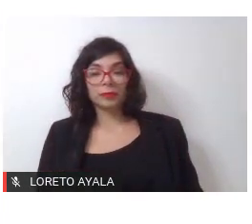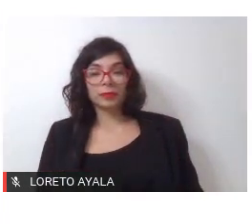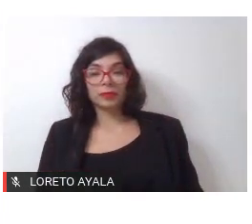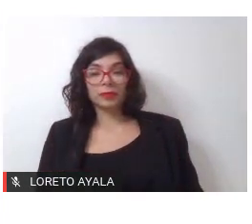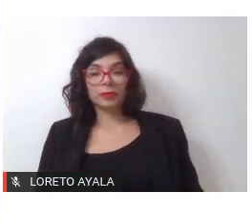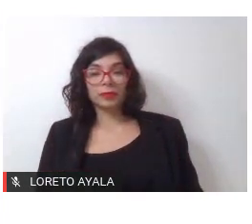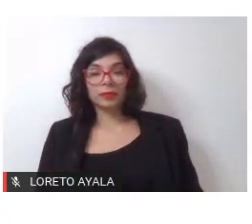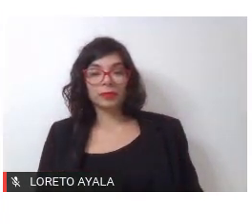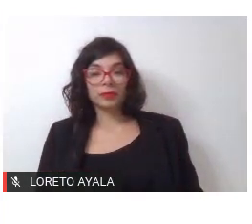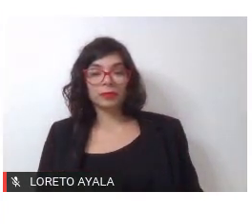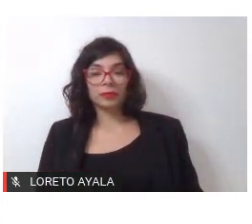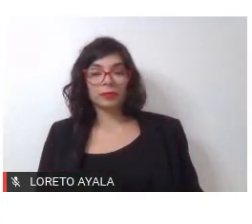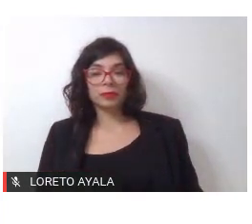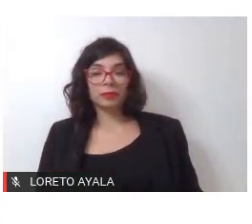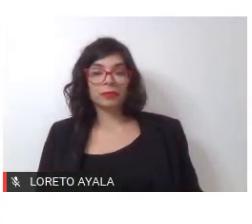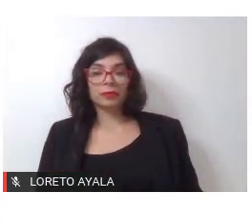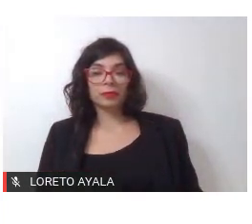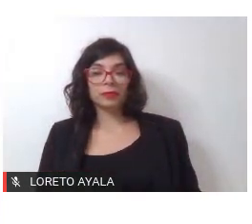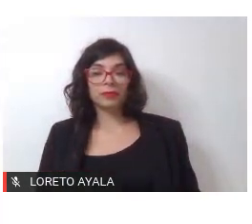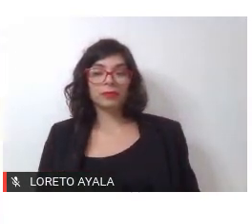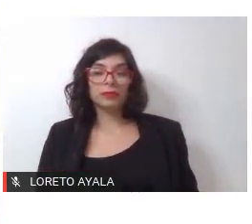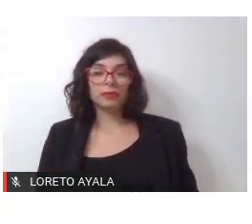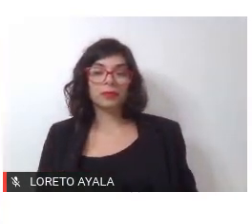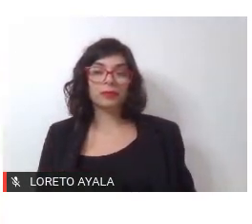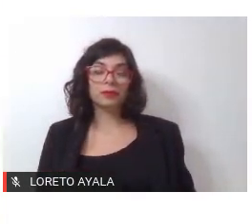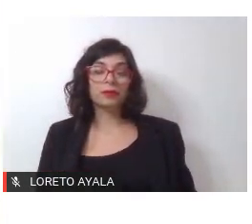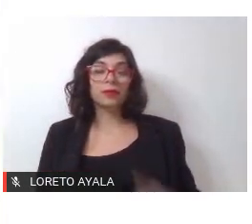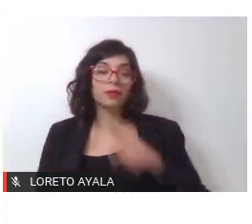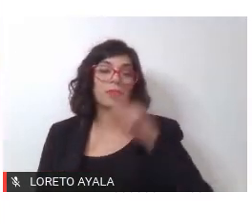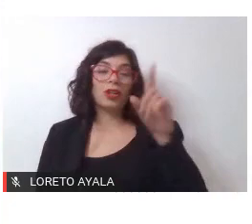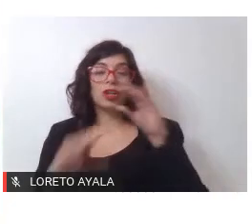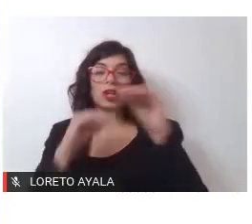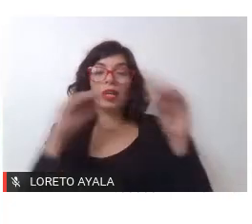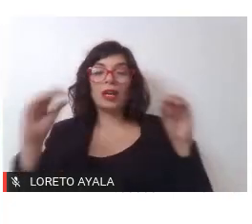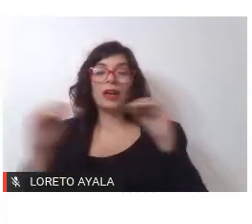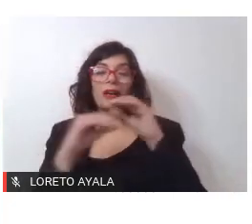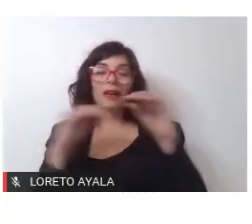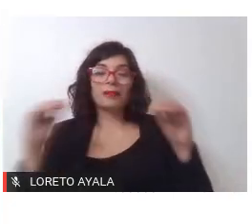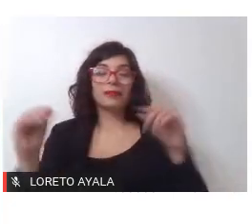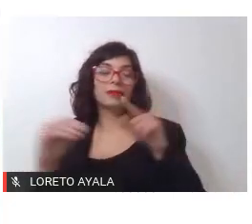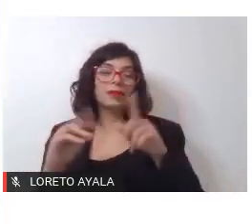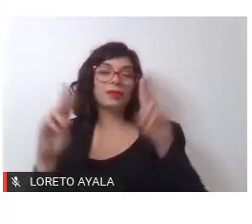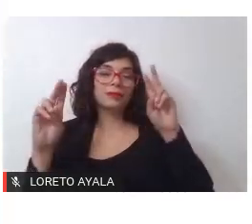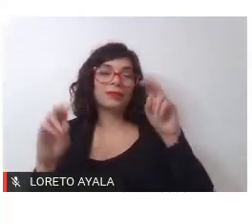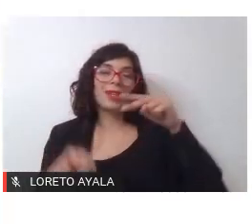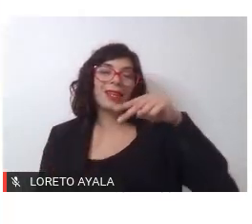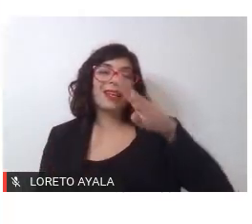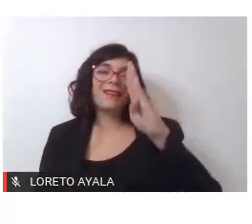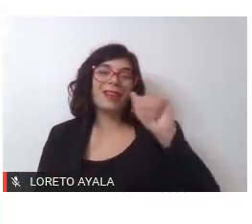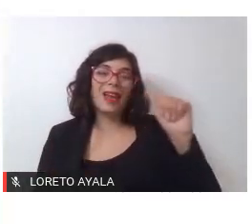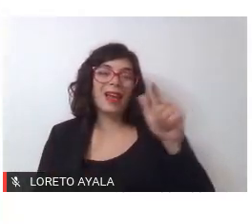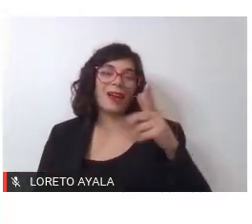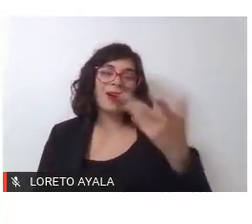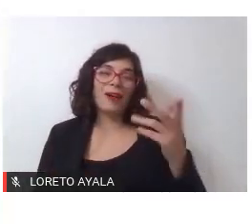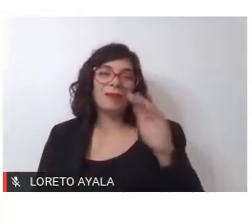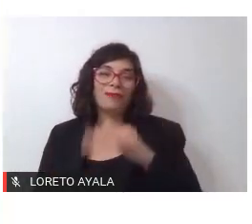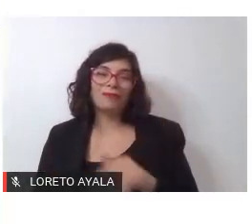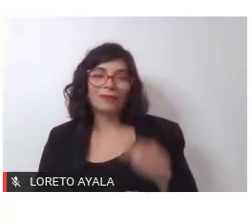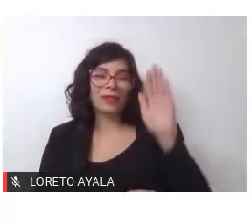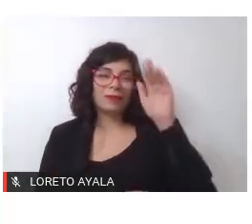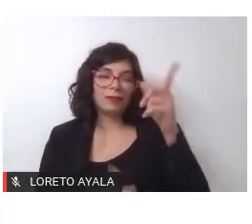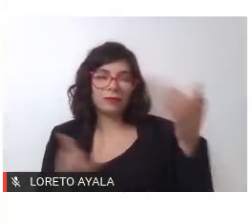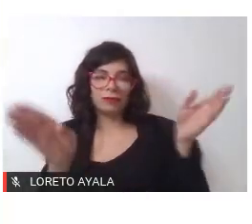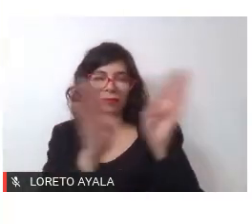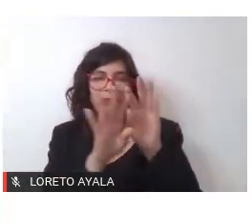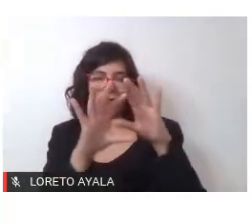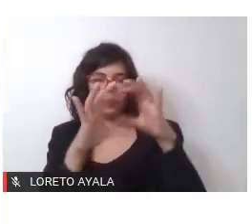básquetbol, hablaban de la burbuja de la NBA, que estaban en una burbuja por este tema de la